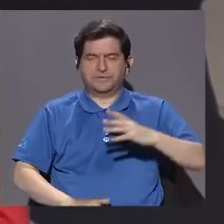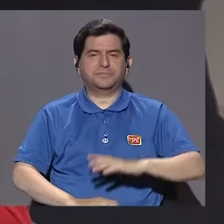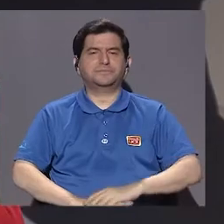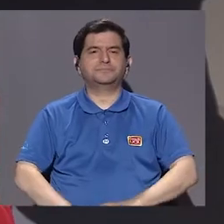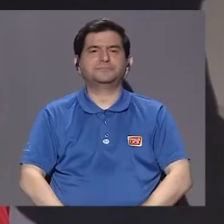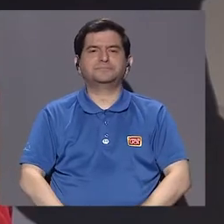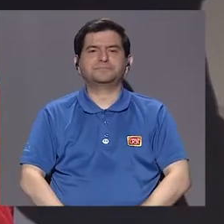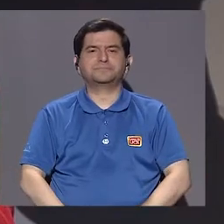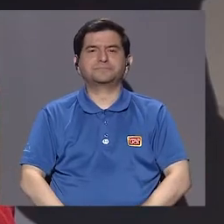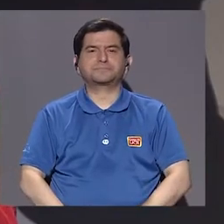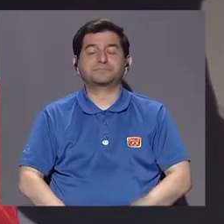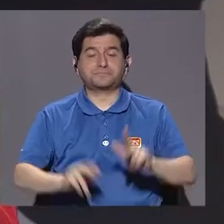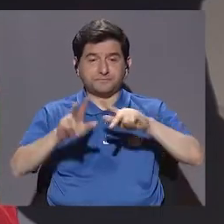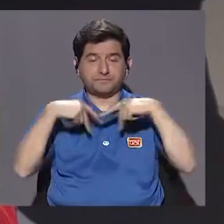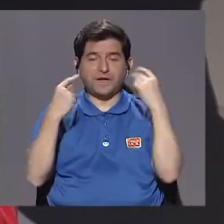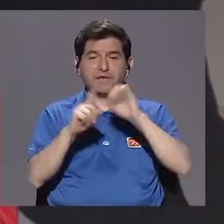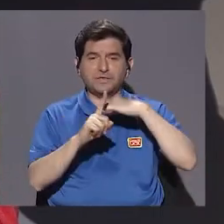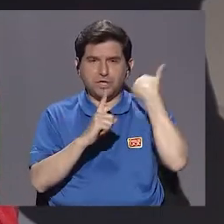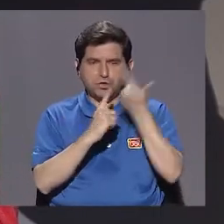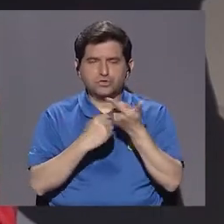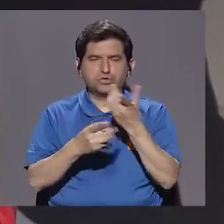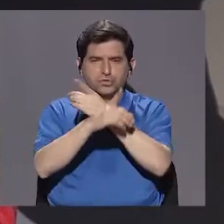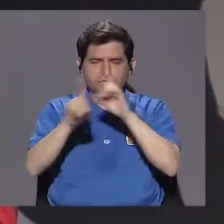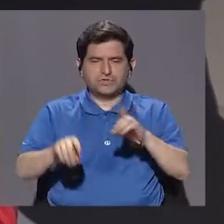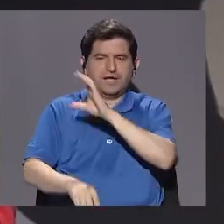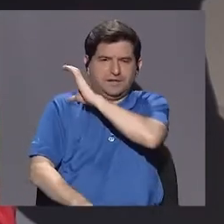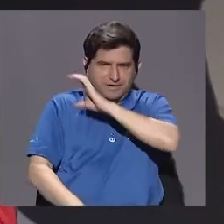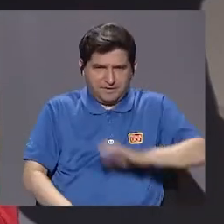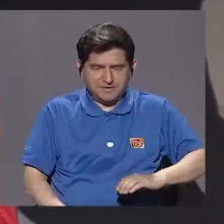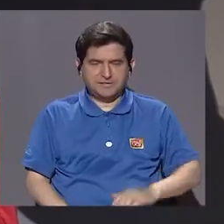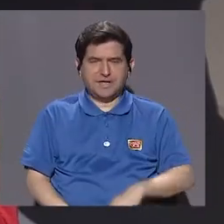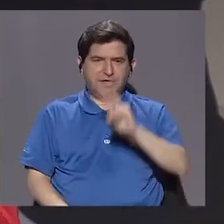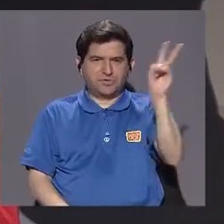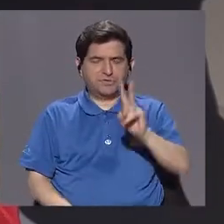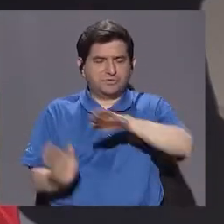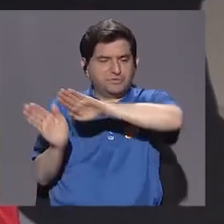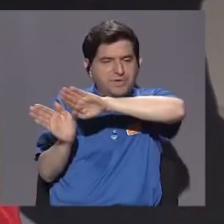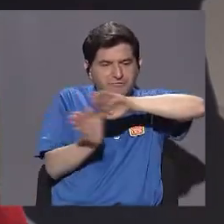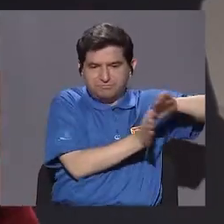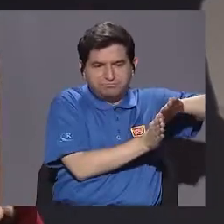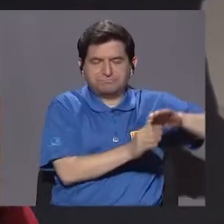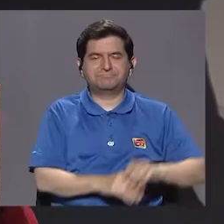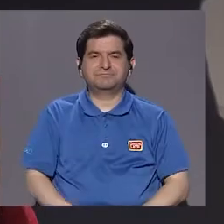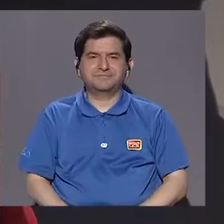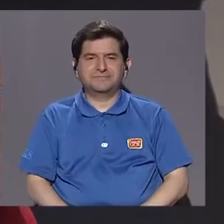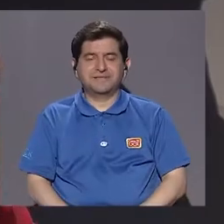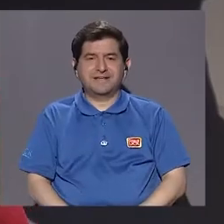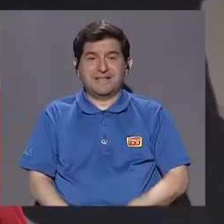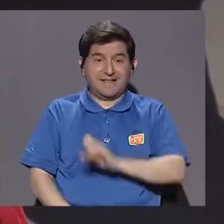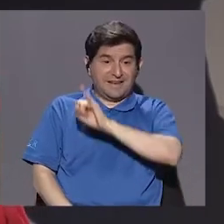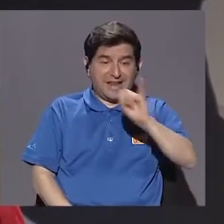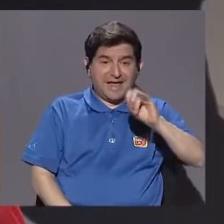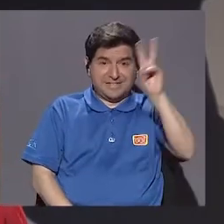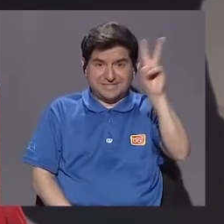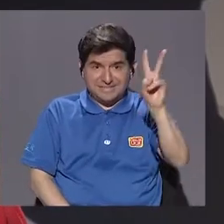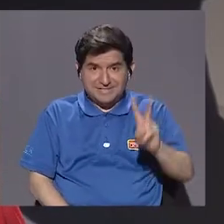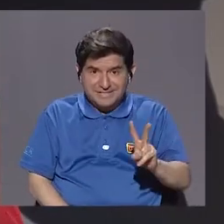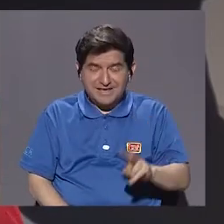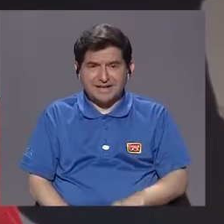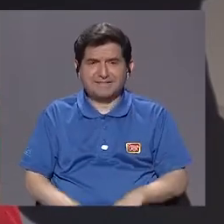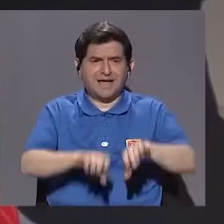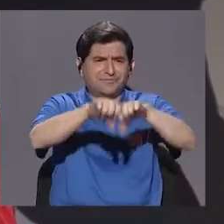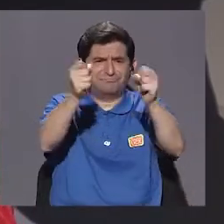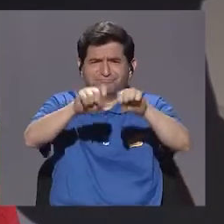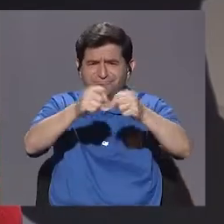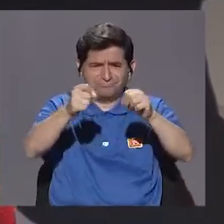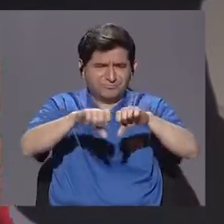los partidos social del montón de socialcristiano de venezuela quedaron desplazados la izquierda venezolana fragmentar